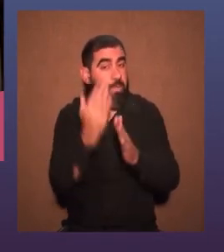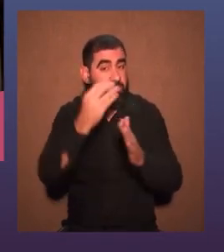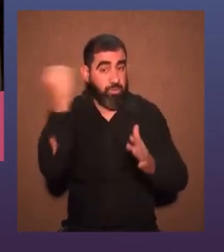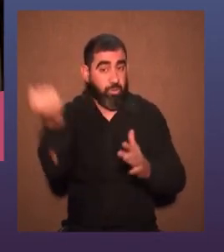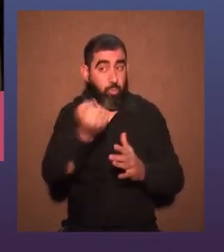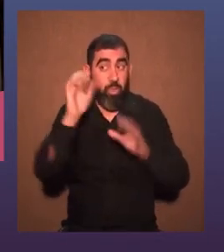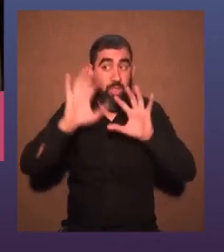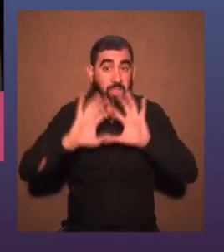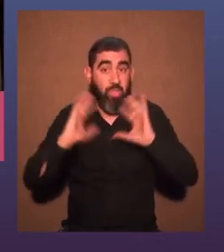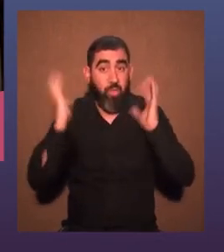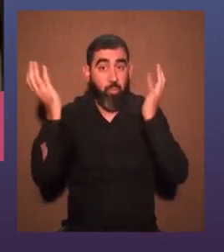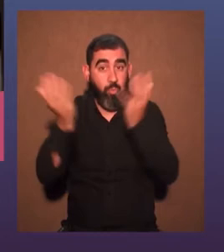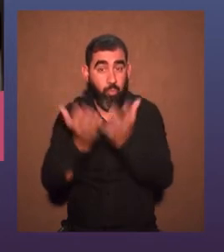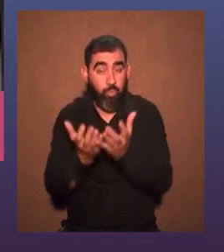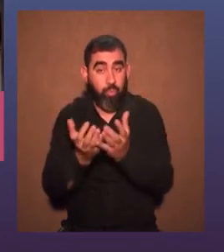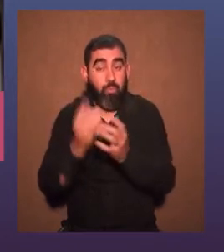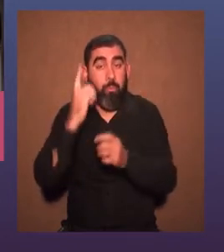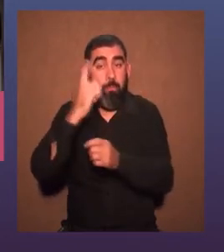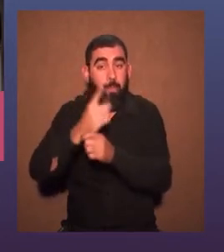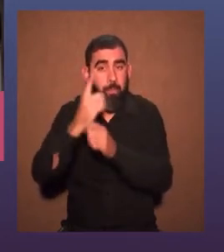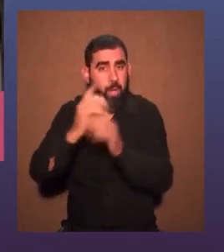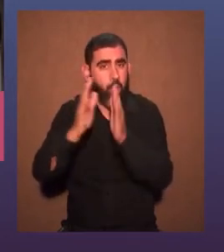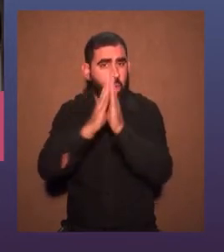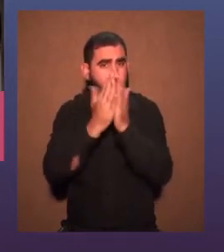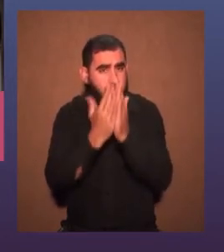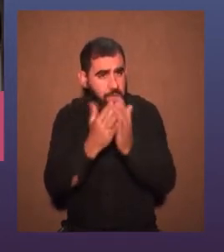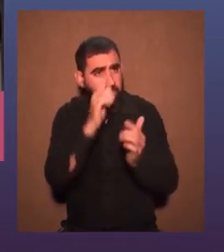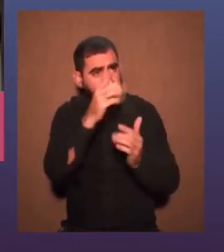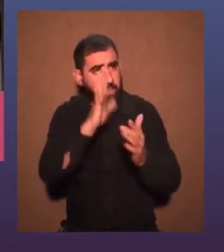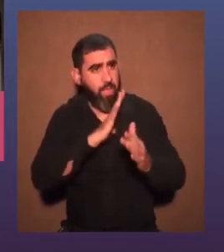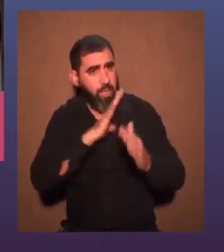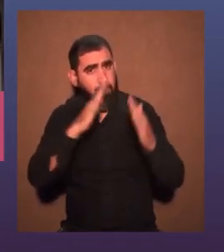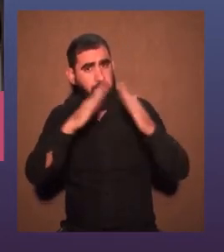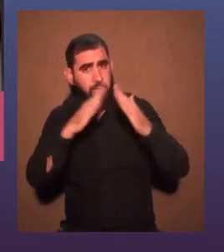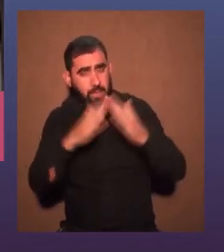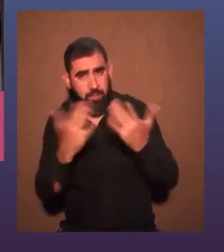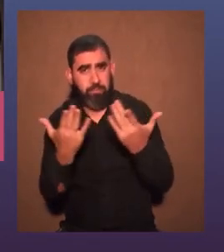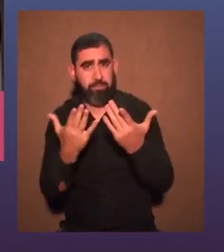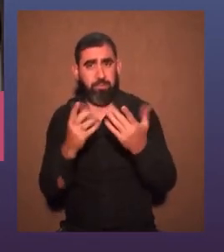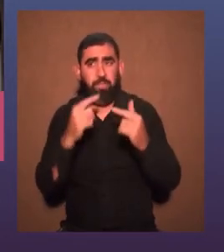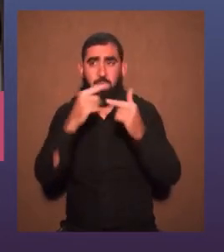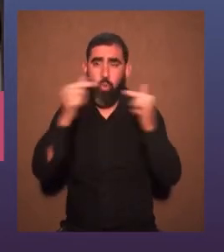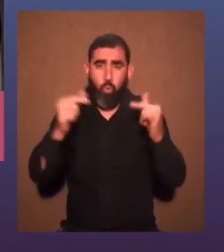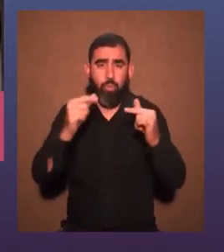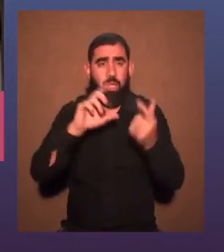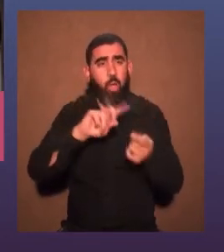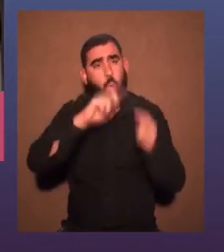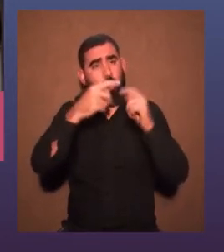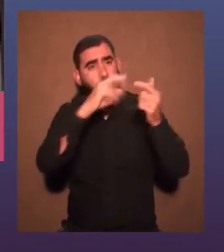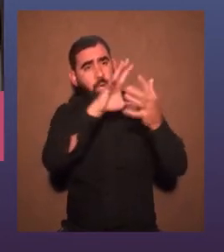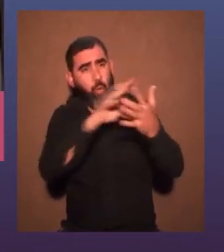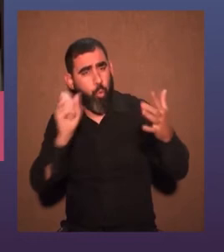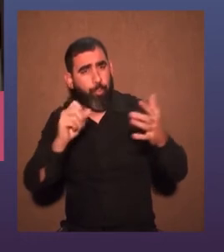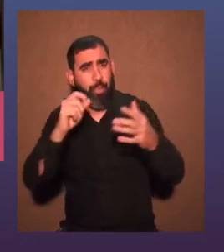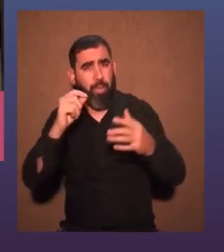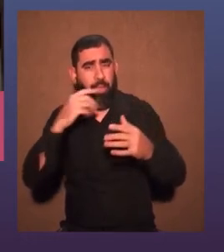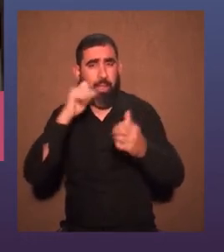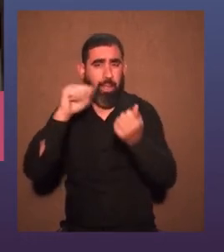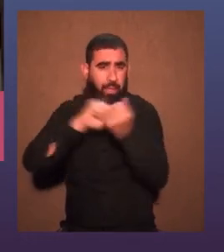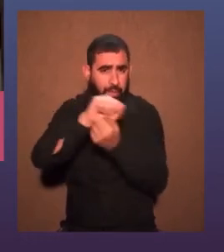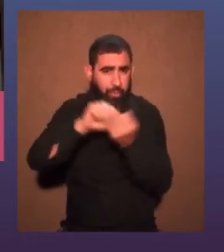importantes del mundo, teniendo primeras ediciones, teniendo versiones del Quijote en árabe,